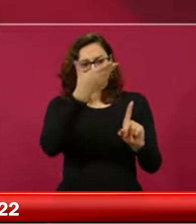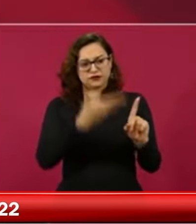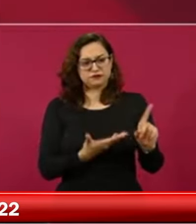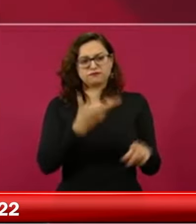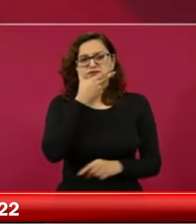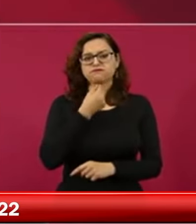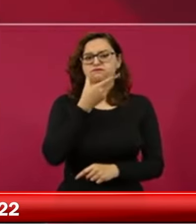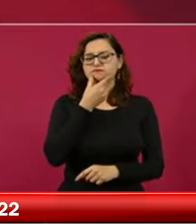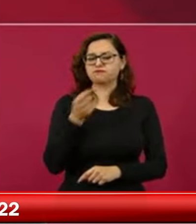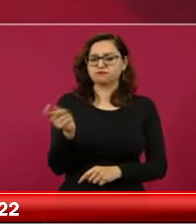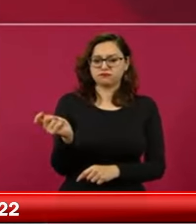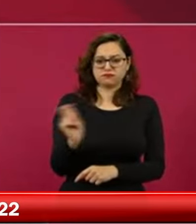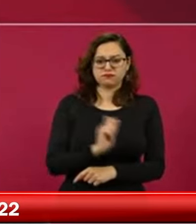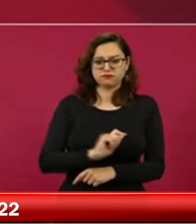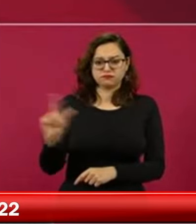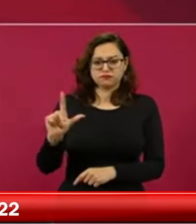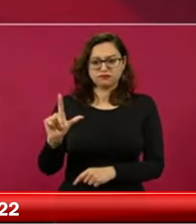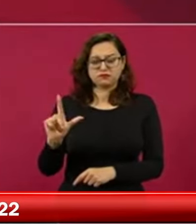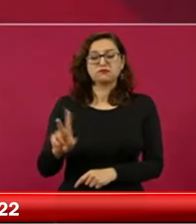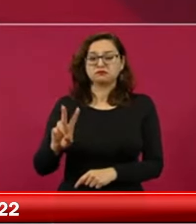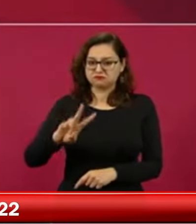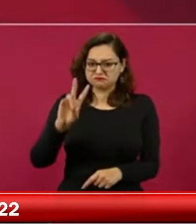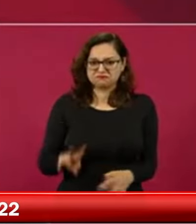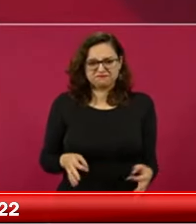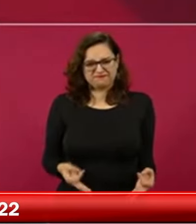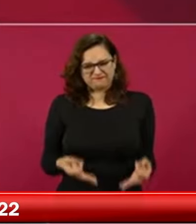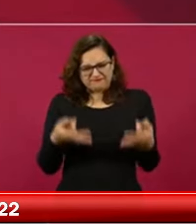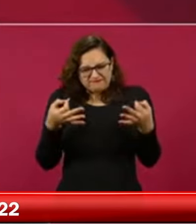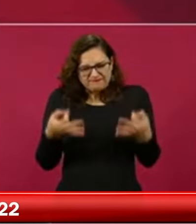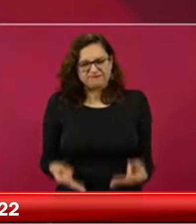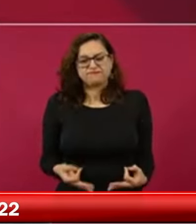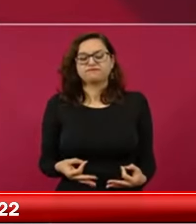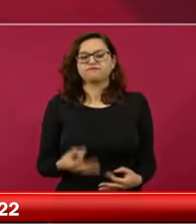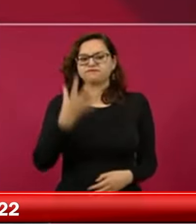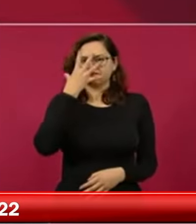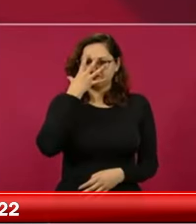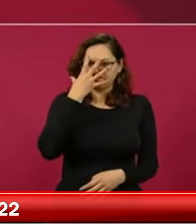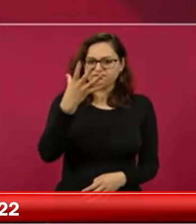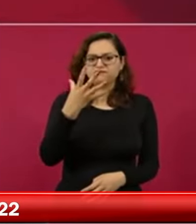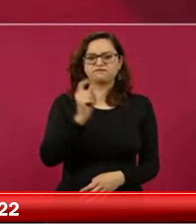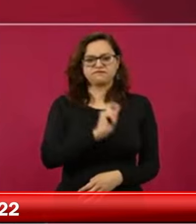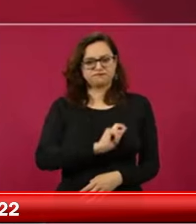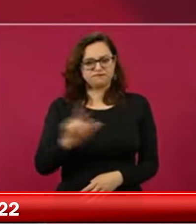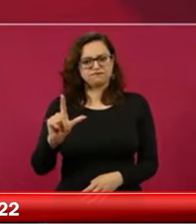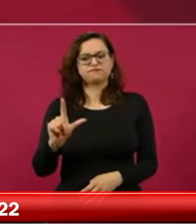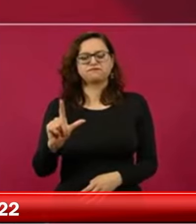profesional de primer orden, serio,